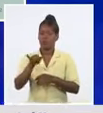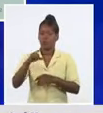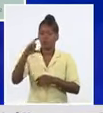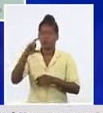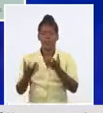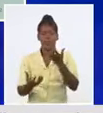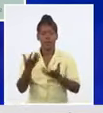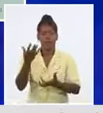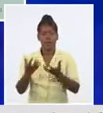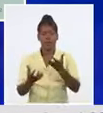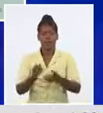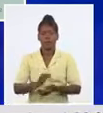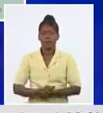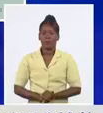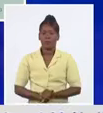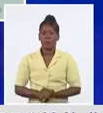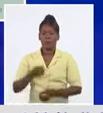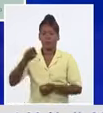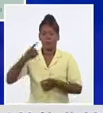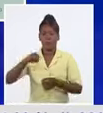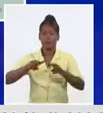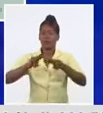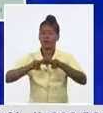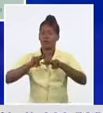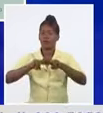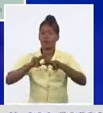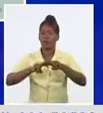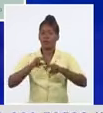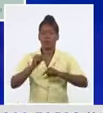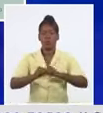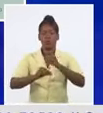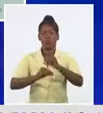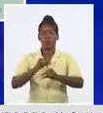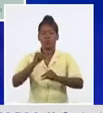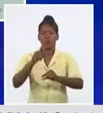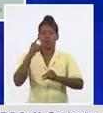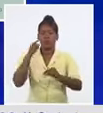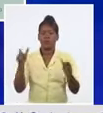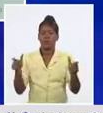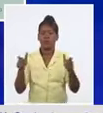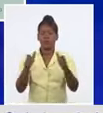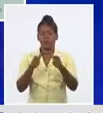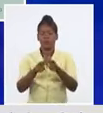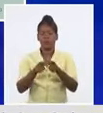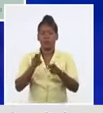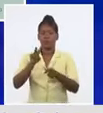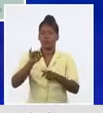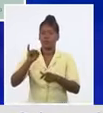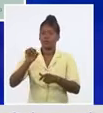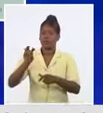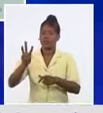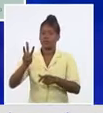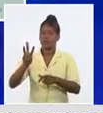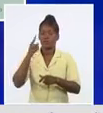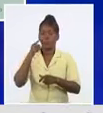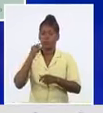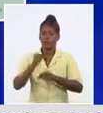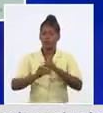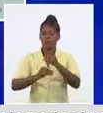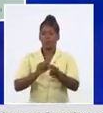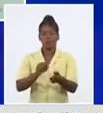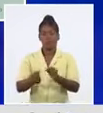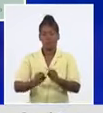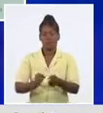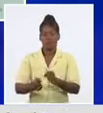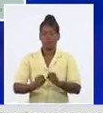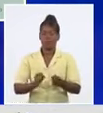La Habana sigue bajando su estadística, hoy con 263 casos autóctonos, 28 casos menos en relación con la